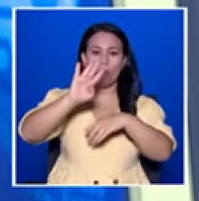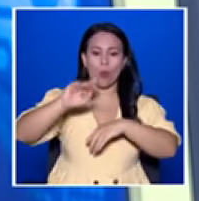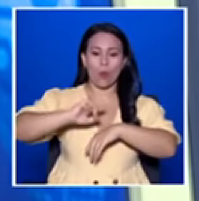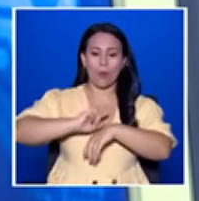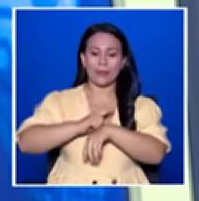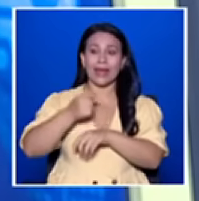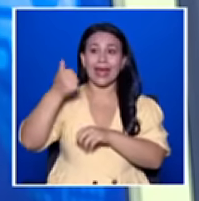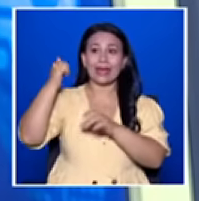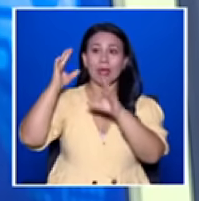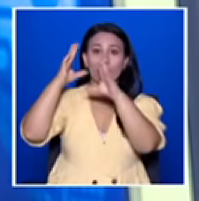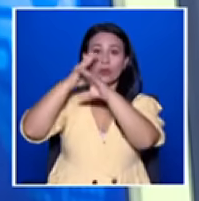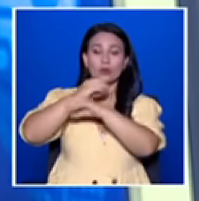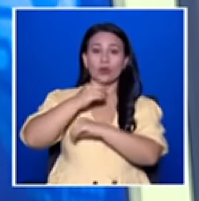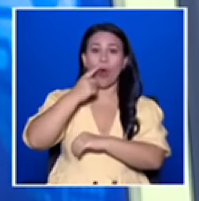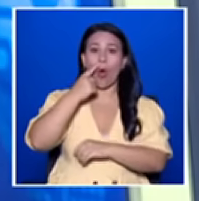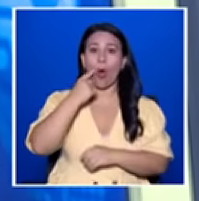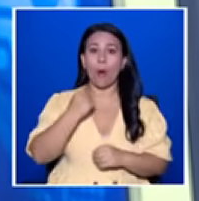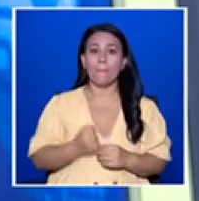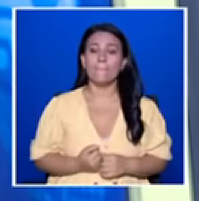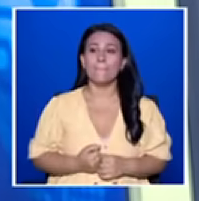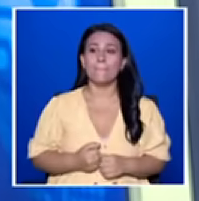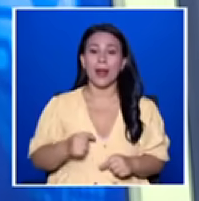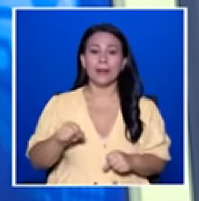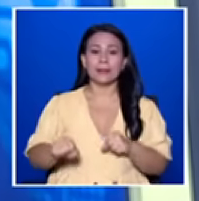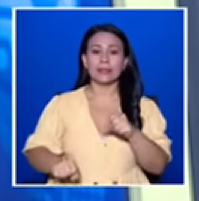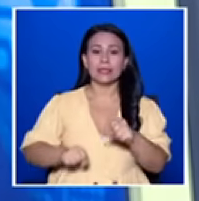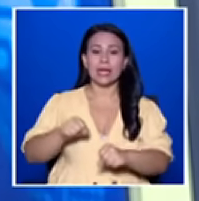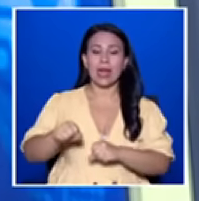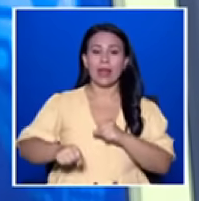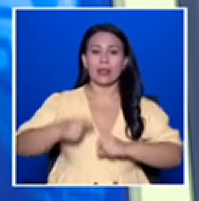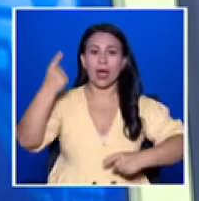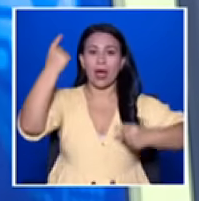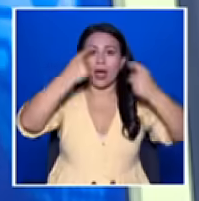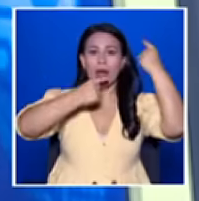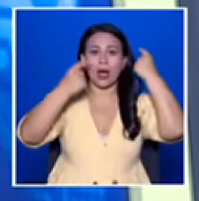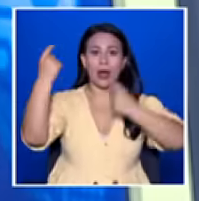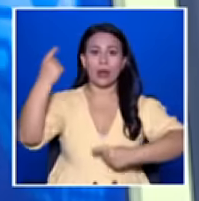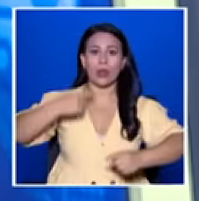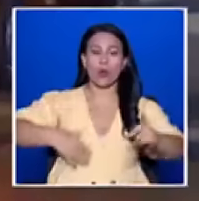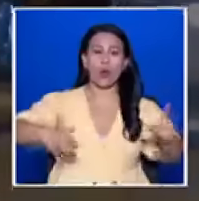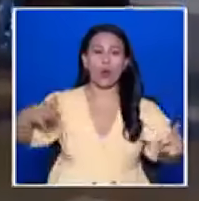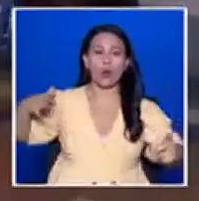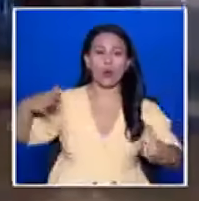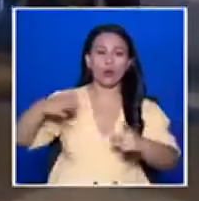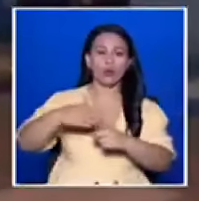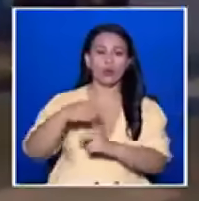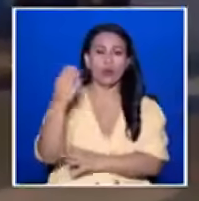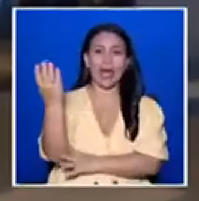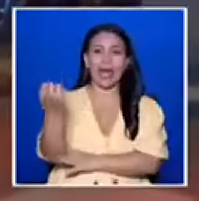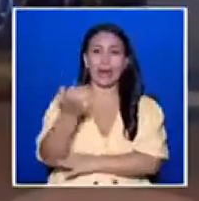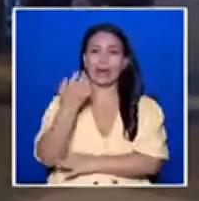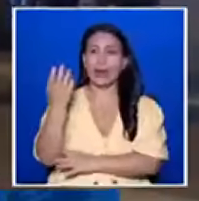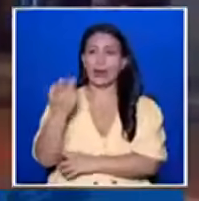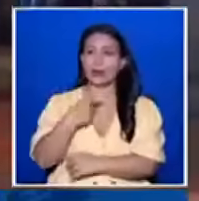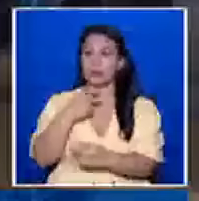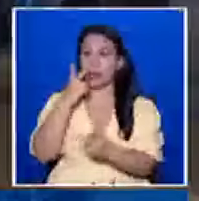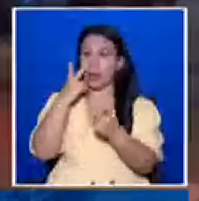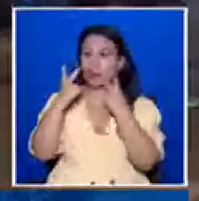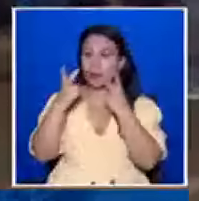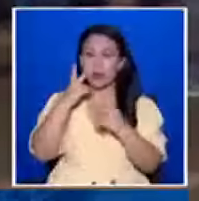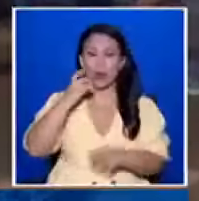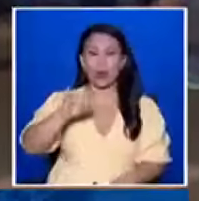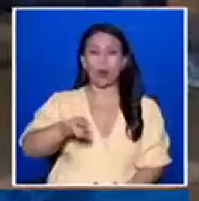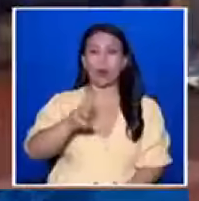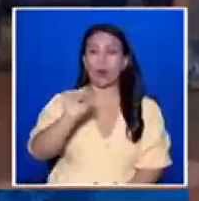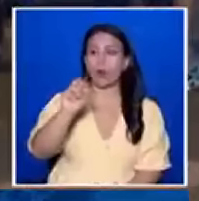7:44 a.m. Anoche, un hombre que se movilizaba en una bicicleta resultó herido tras ser atropellado por un vehículo. La emergencia se registró en la cooperativa Juan Montalvo,